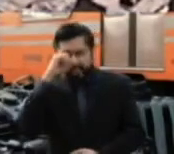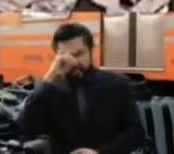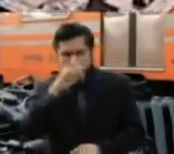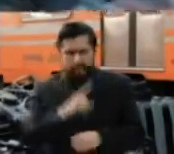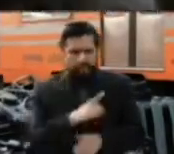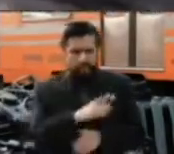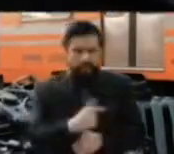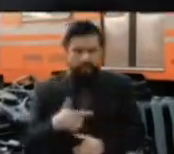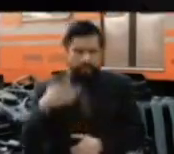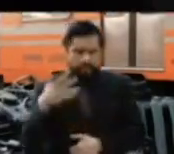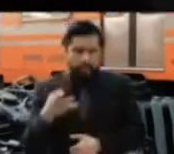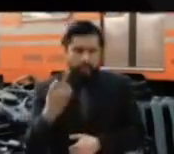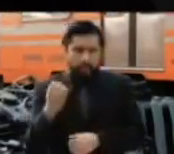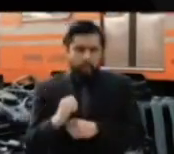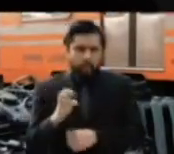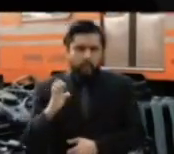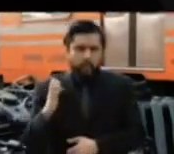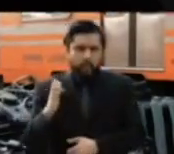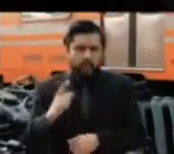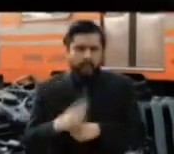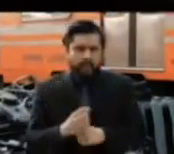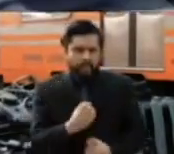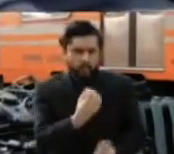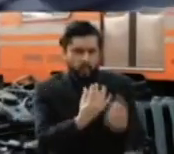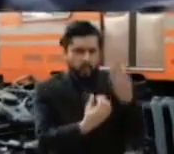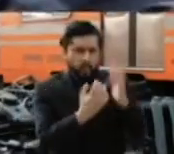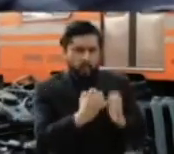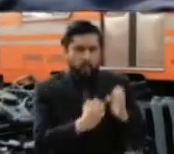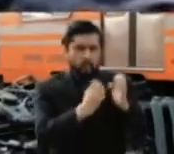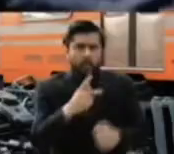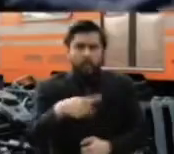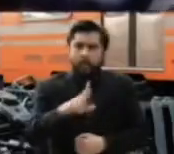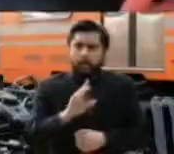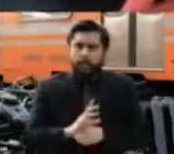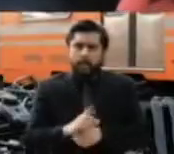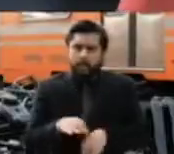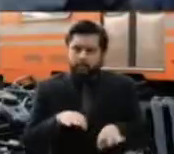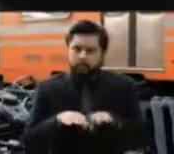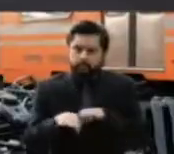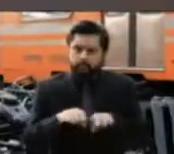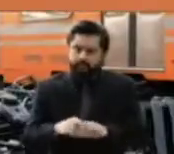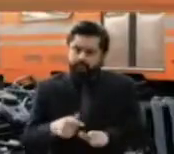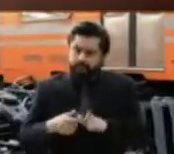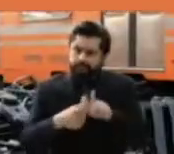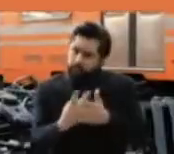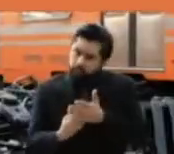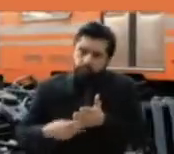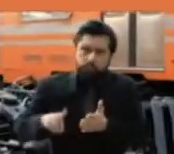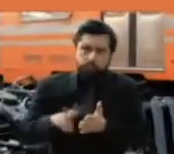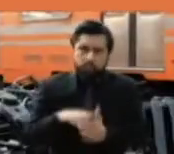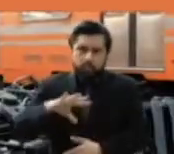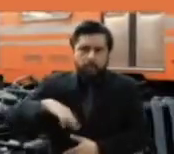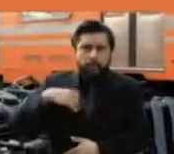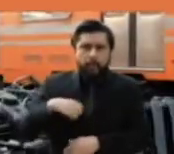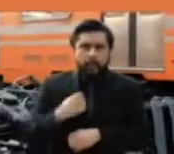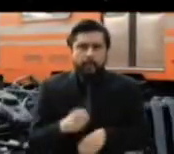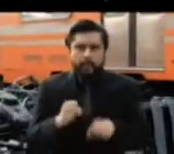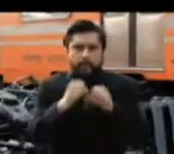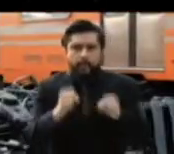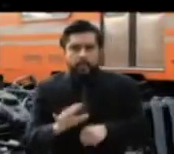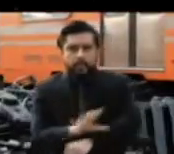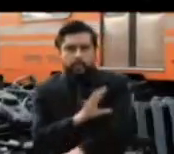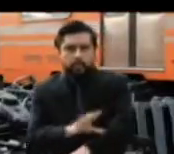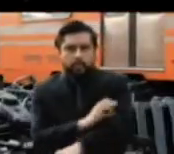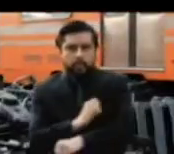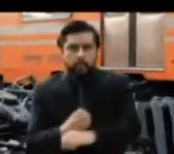el incendio del 9 de enero, la modernización del metro no se detiene. Hoy redoblamos esfuerzos para renovar el sistema eléctrico. La